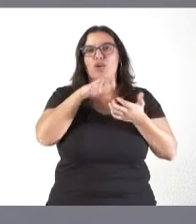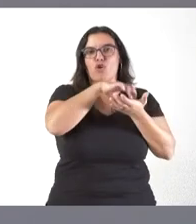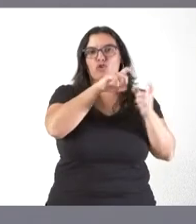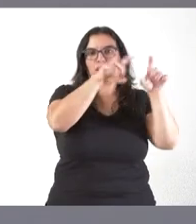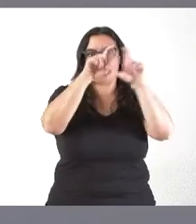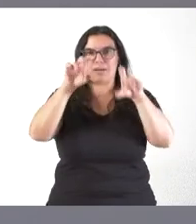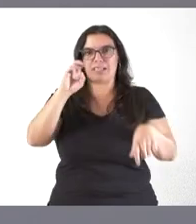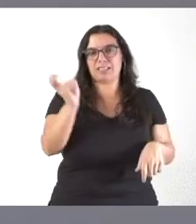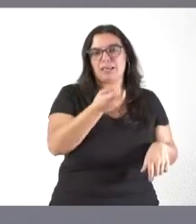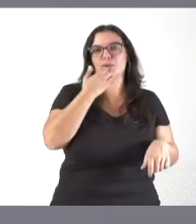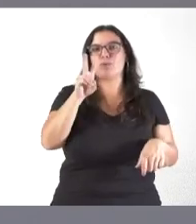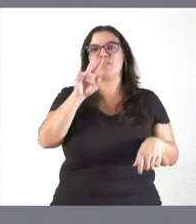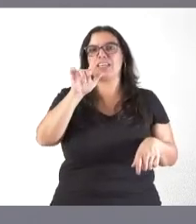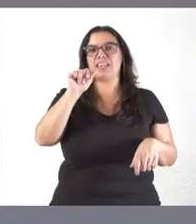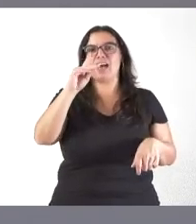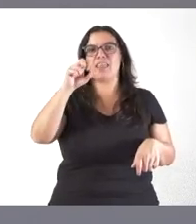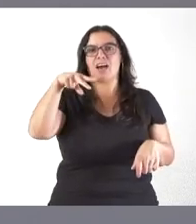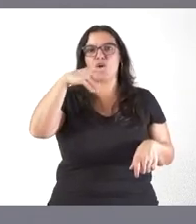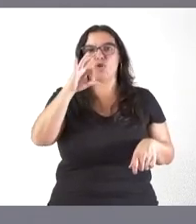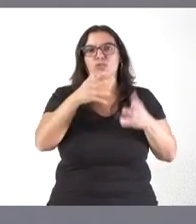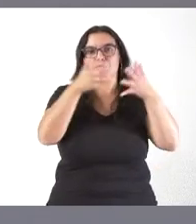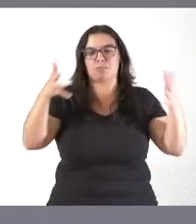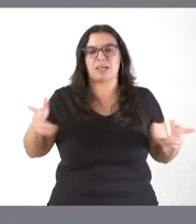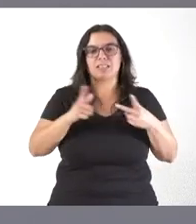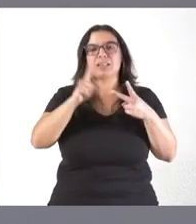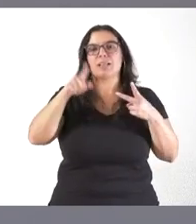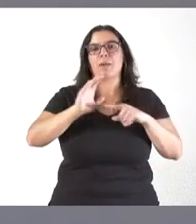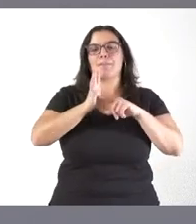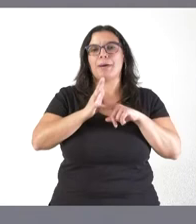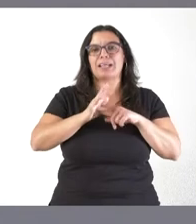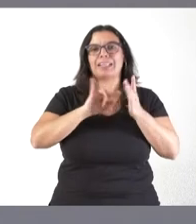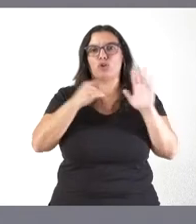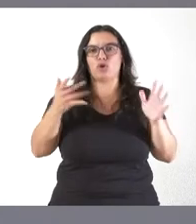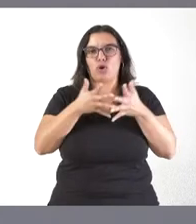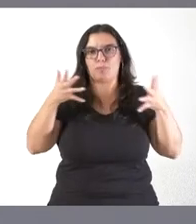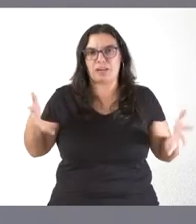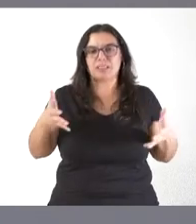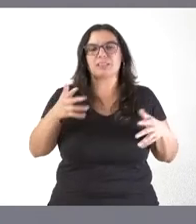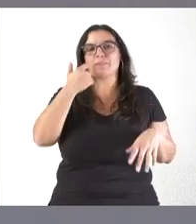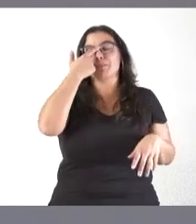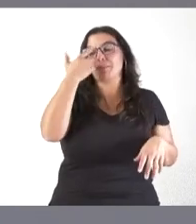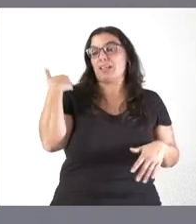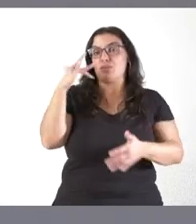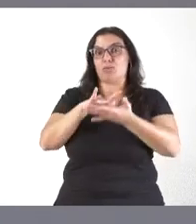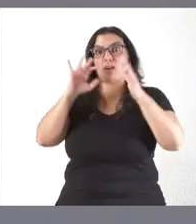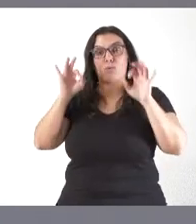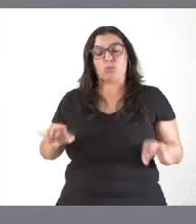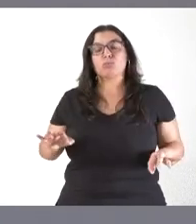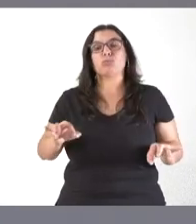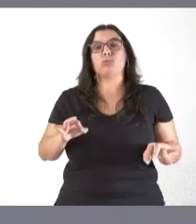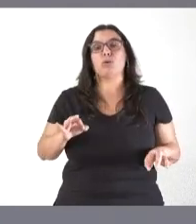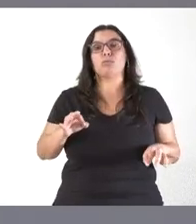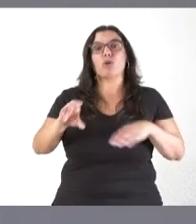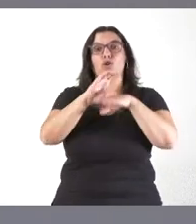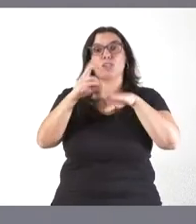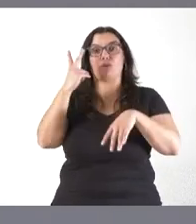la ampliación de villadangos con la ampliación del parque tecnológico y el otro día precisamente pues dos